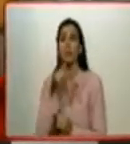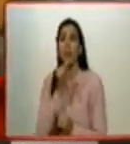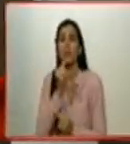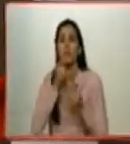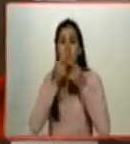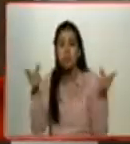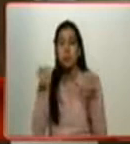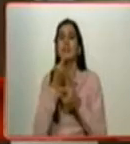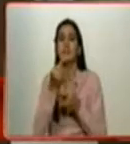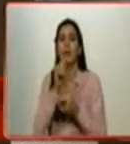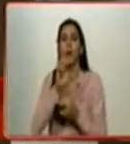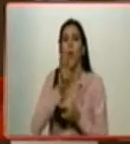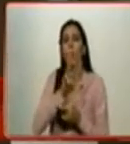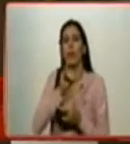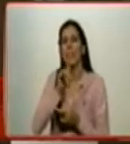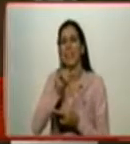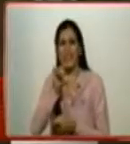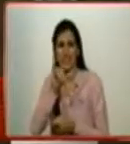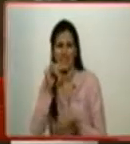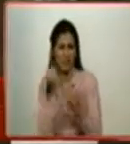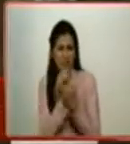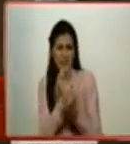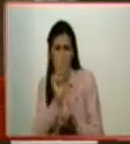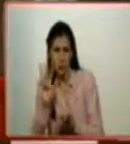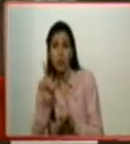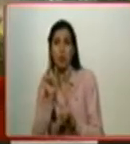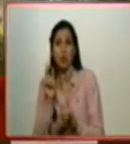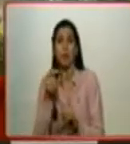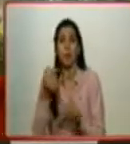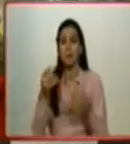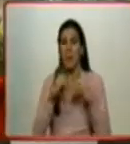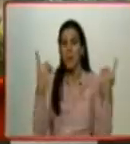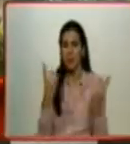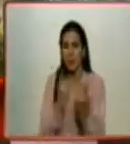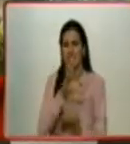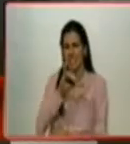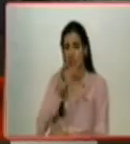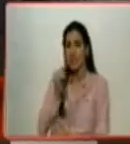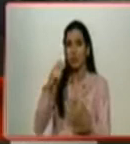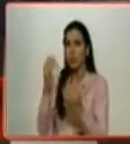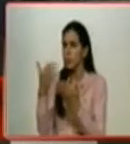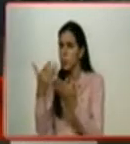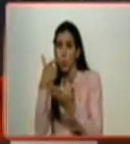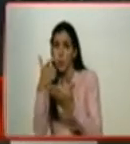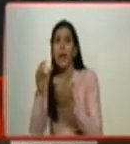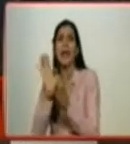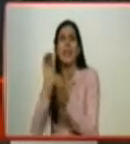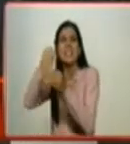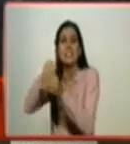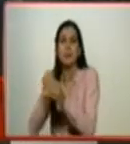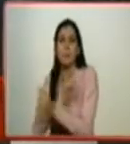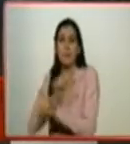revelada por Wikileaks, el Departamento de Inteligencia trató de interceptar todos los contratos corporativos cerrados en Francia y